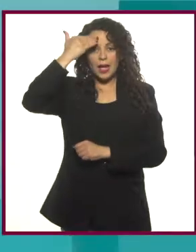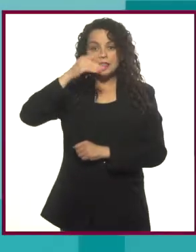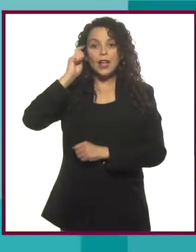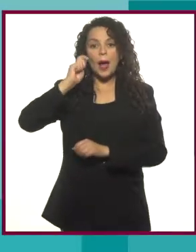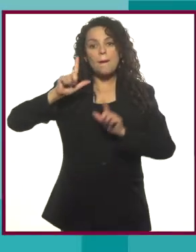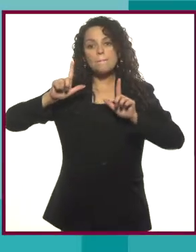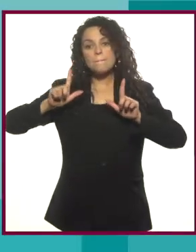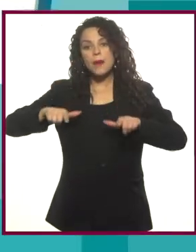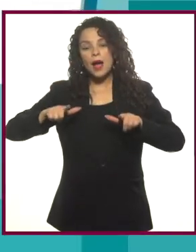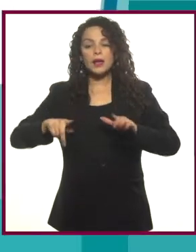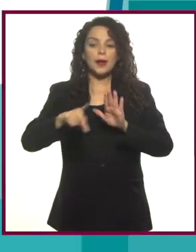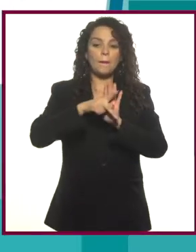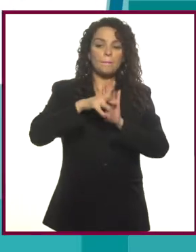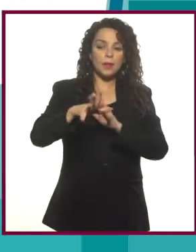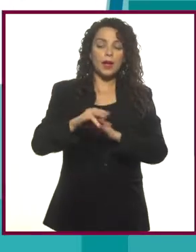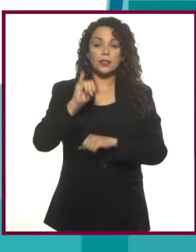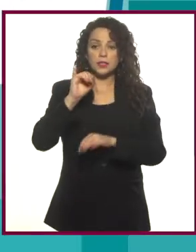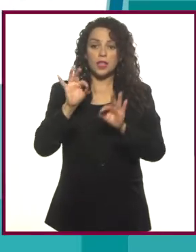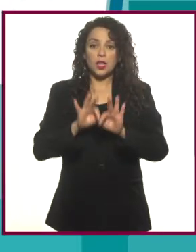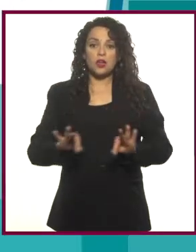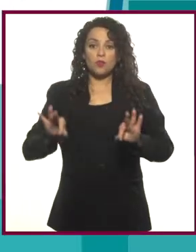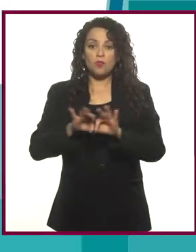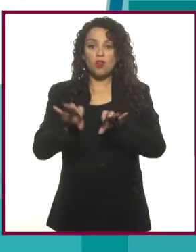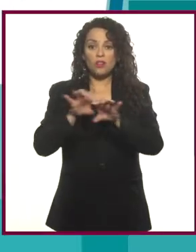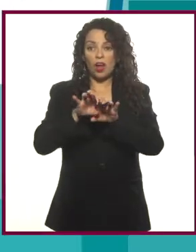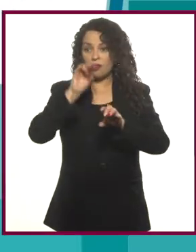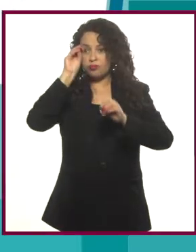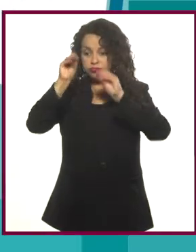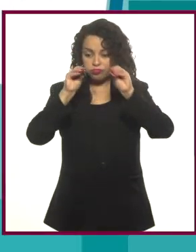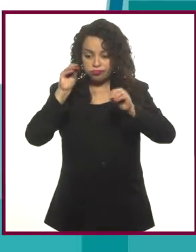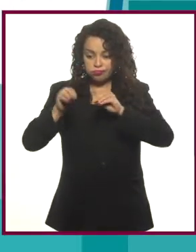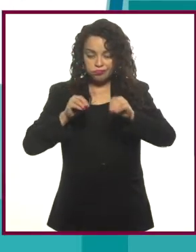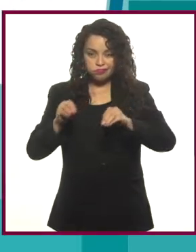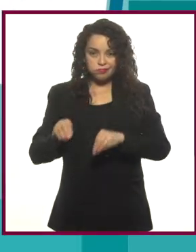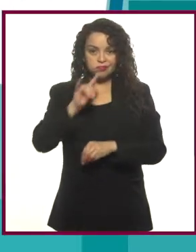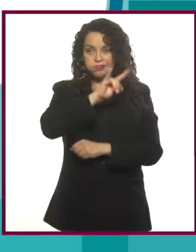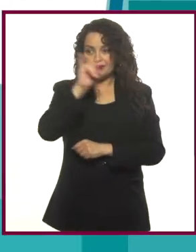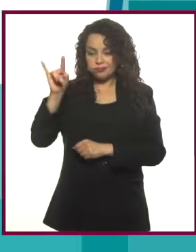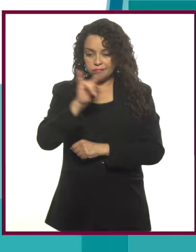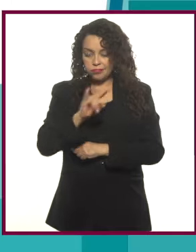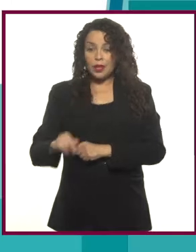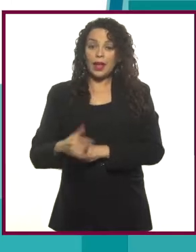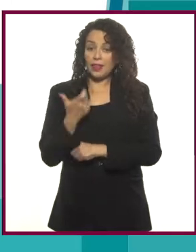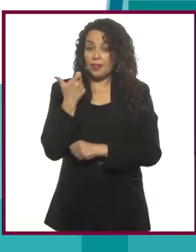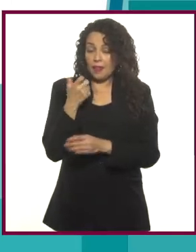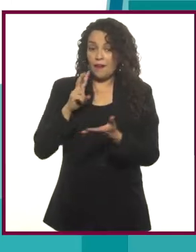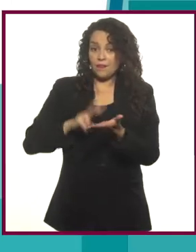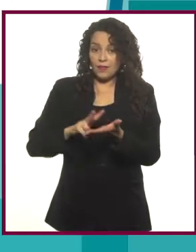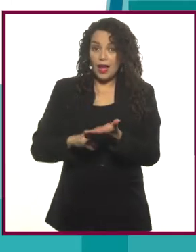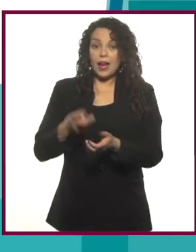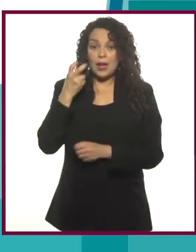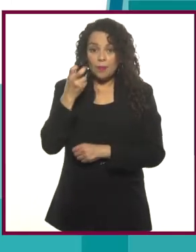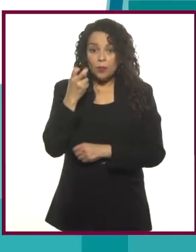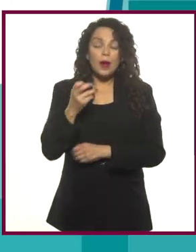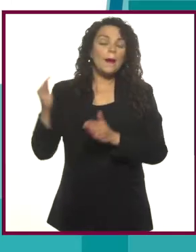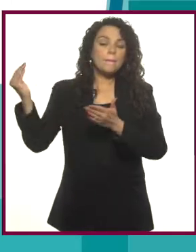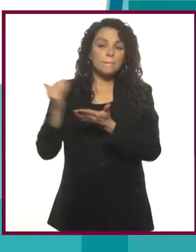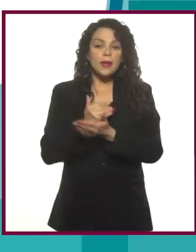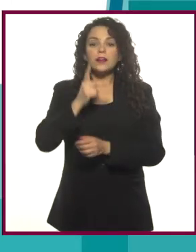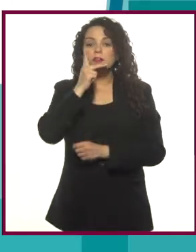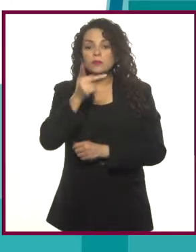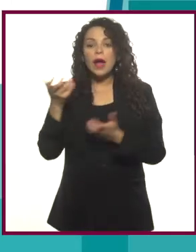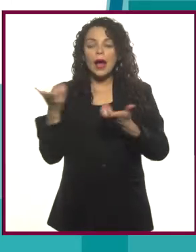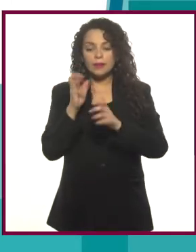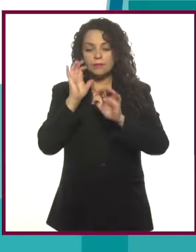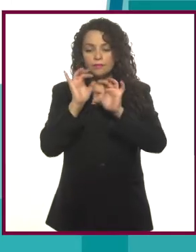Todos sabemos que en las páginas de los periódicos importa el espacio y además cuesta. Así que un requisito para redactarlos es hacerlo con